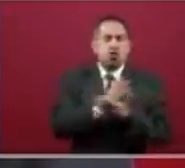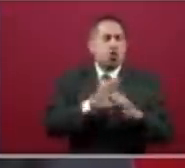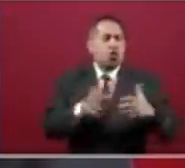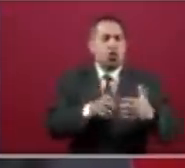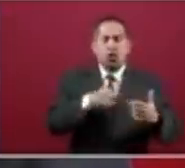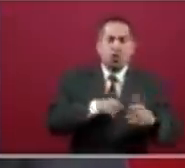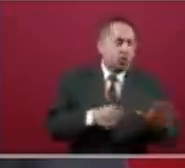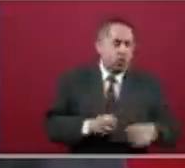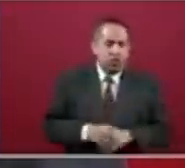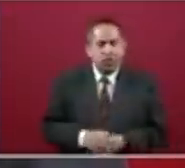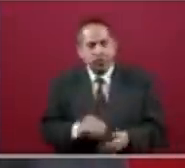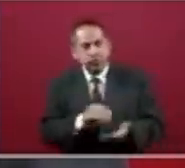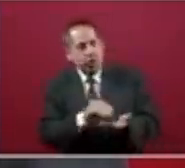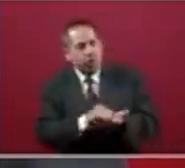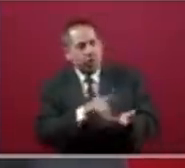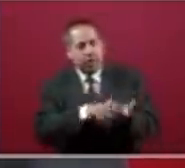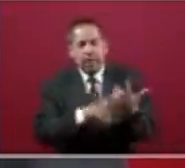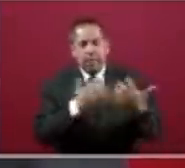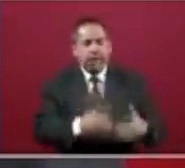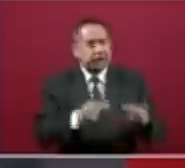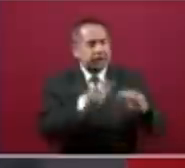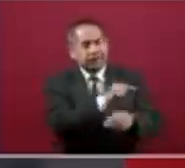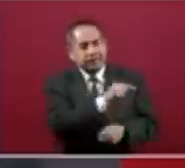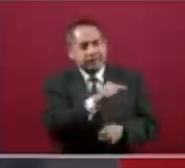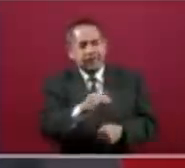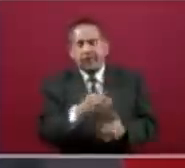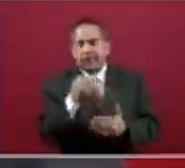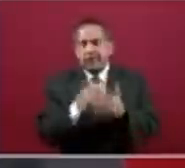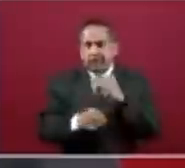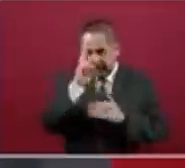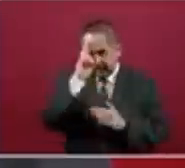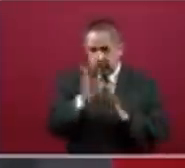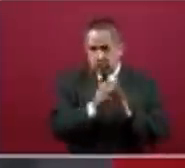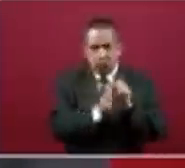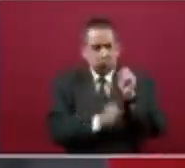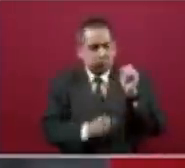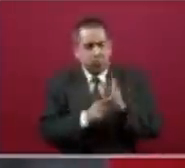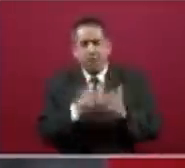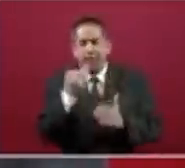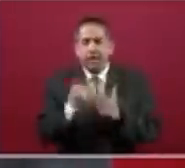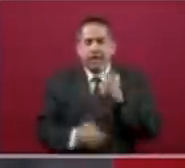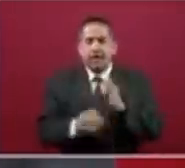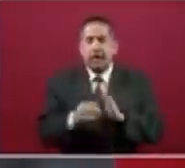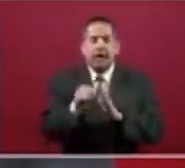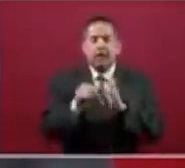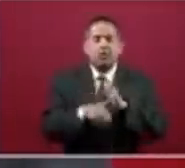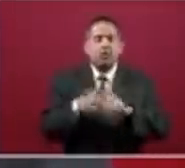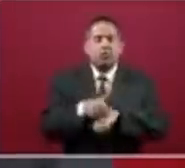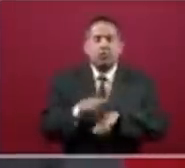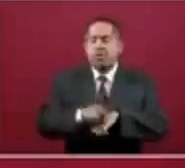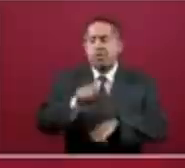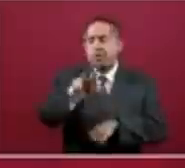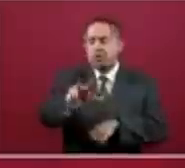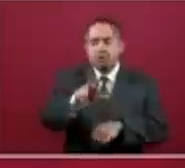sigue habiendo monopolios, se viola la Constitución, se viola el artículo 28 de la